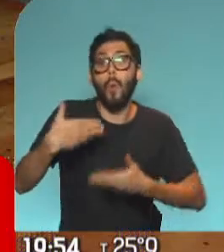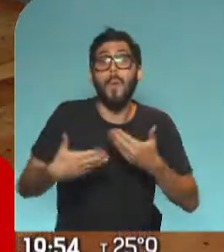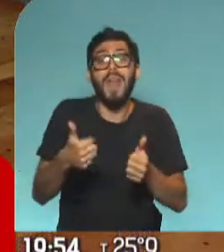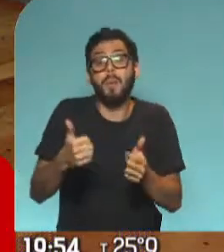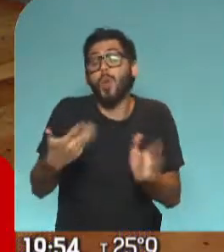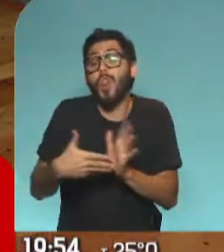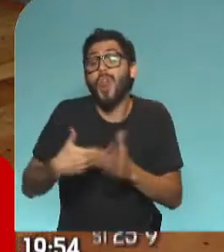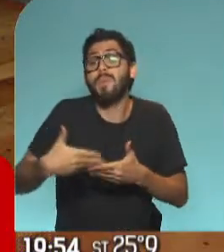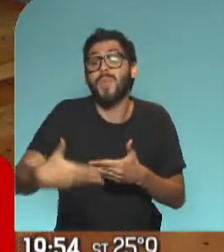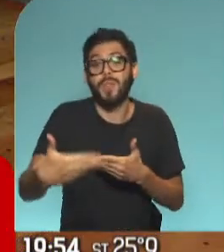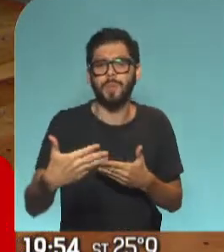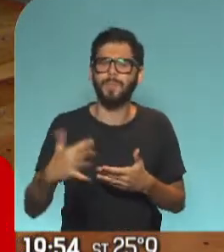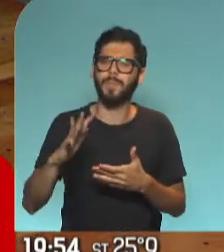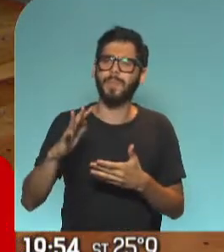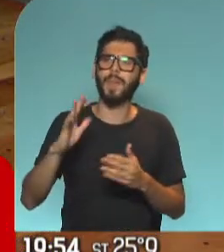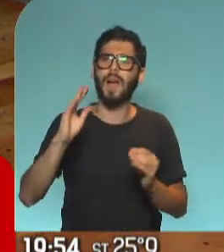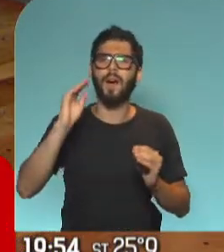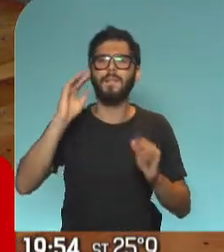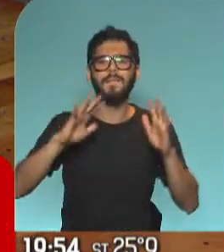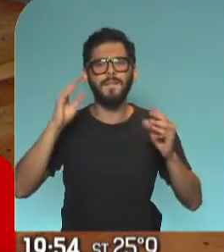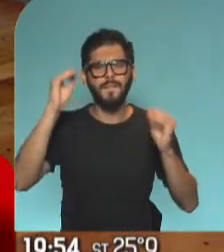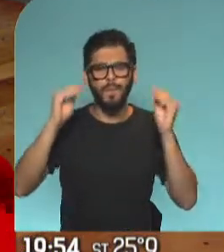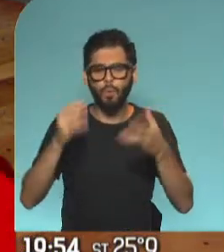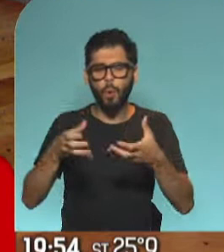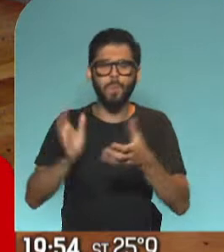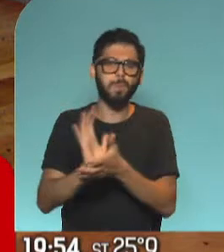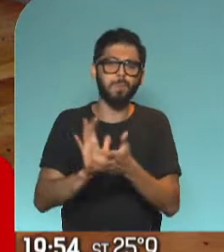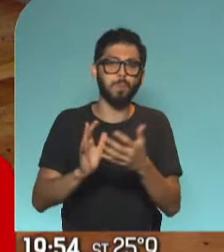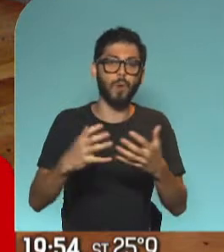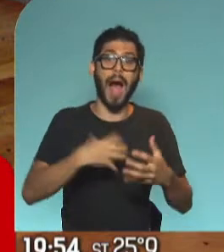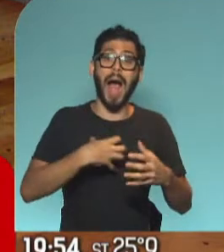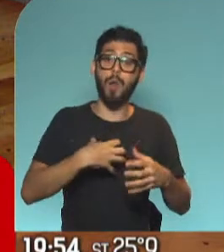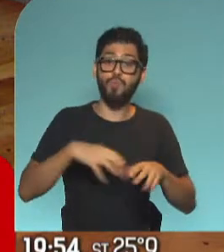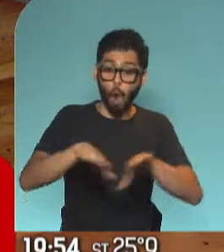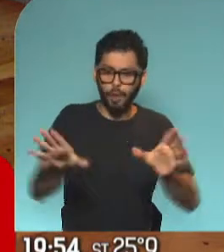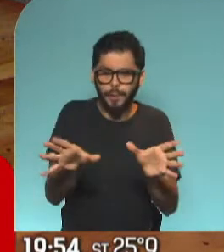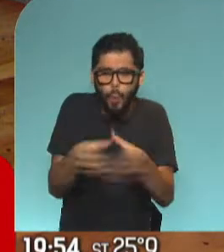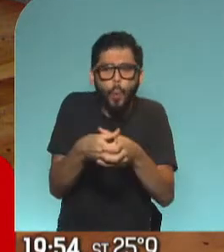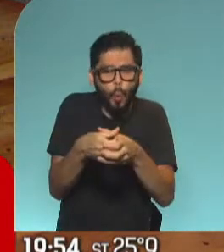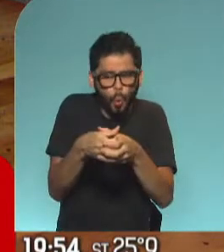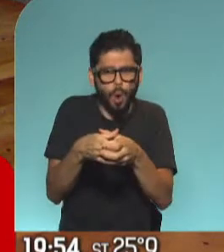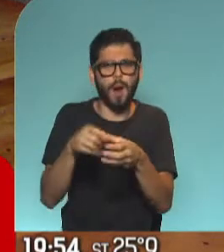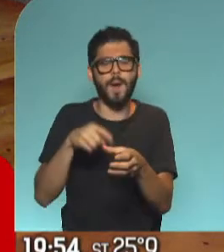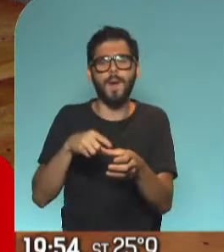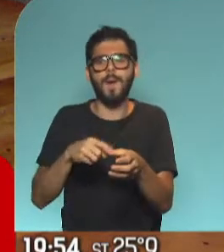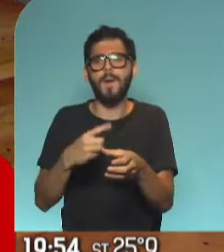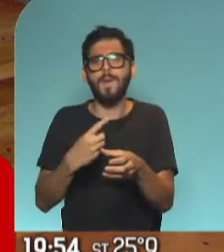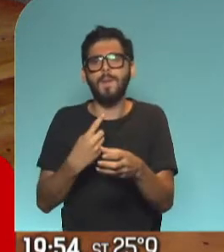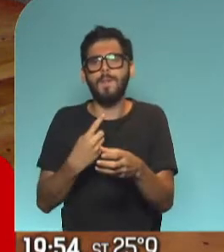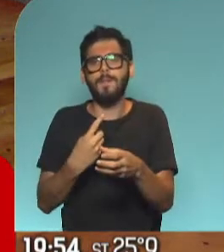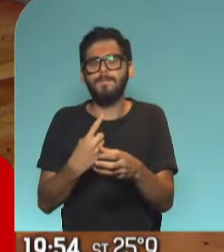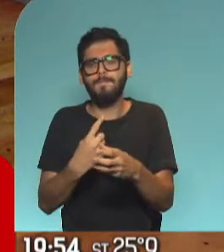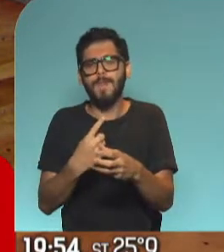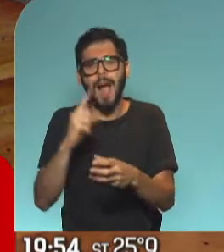que suele decirse que se pinchen las burbujas, ¿no? Que se pinchen las burbujas dentro de los establecimientos educativos, dentro